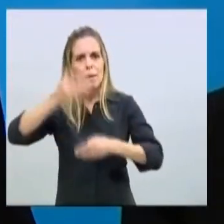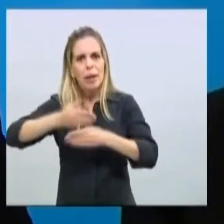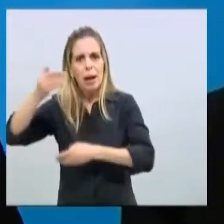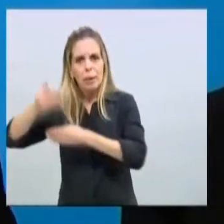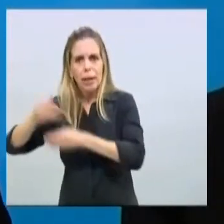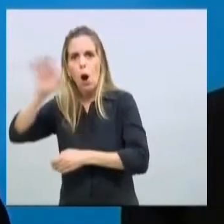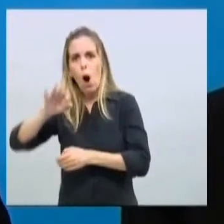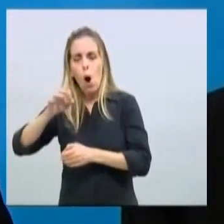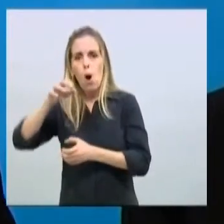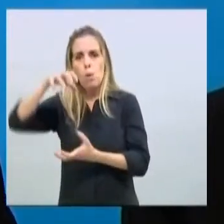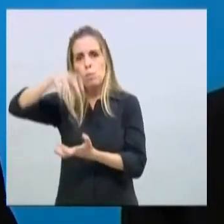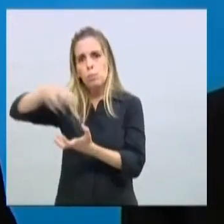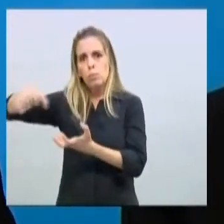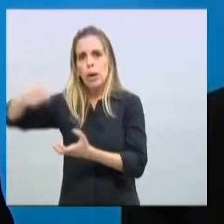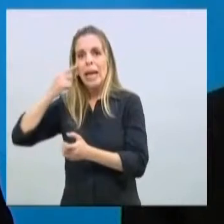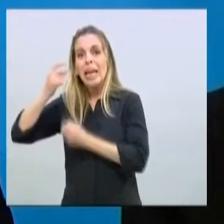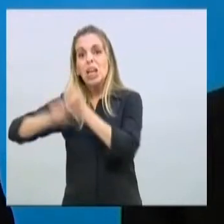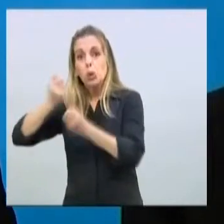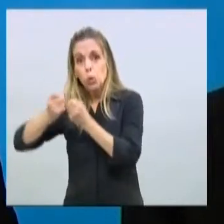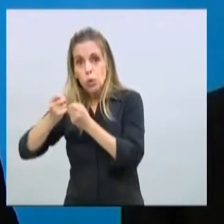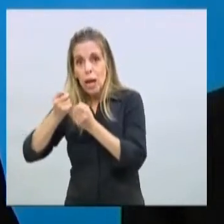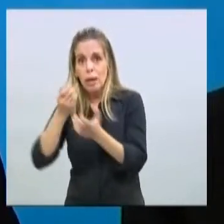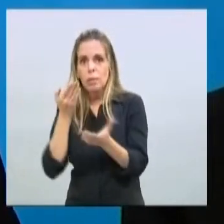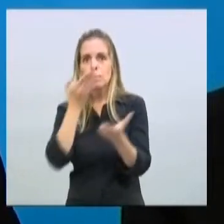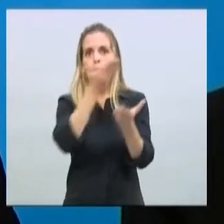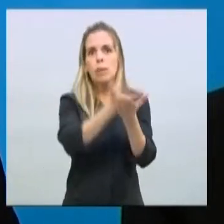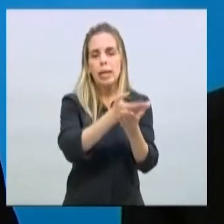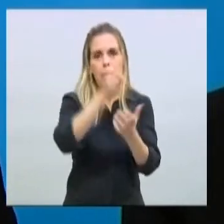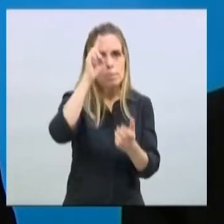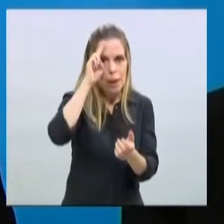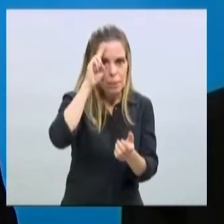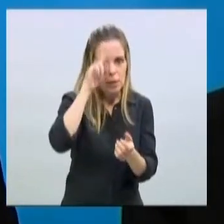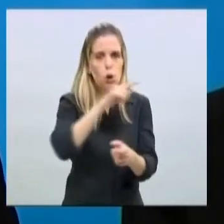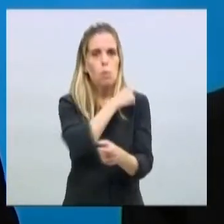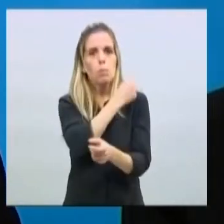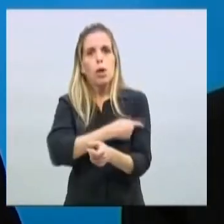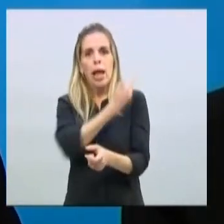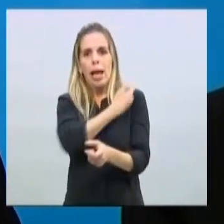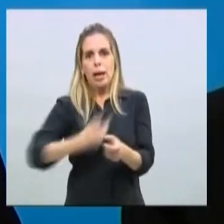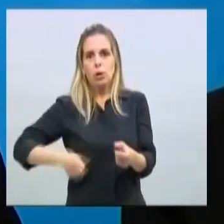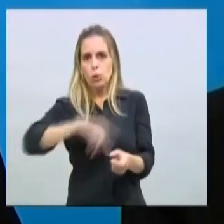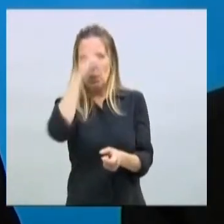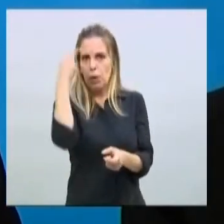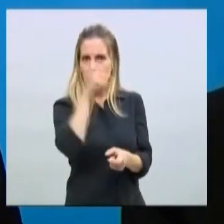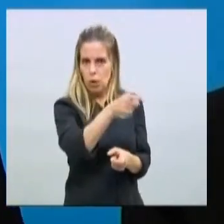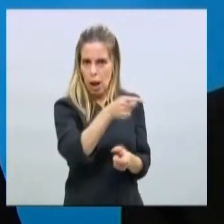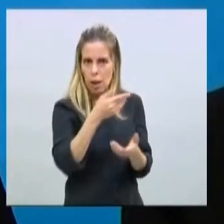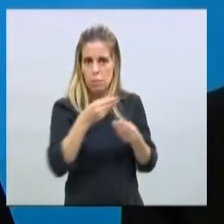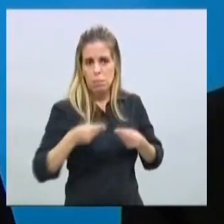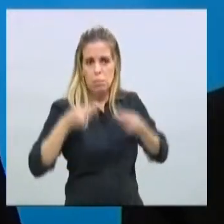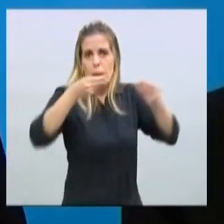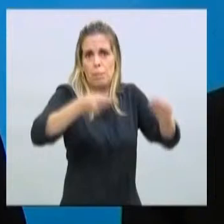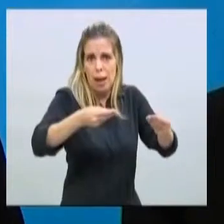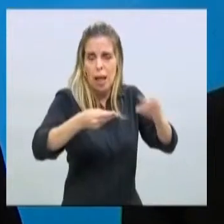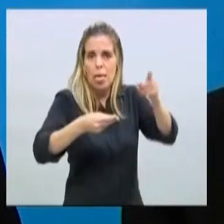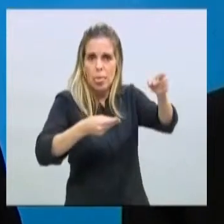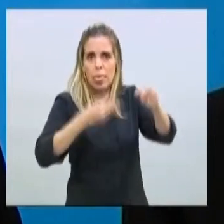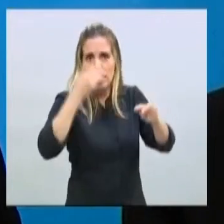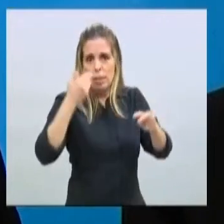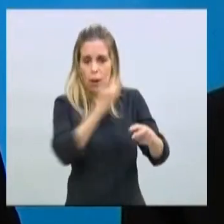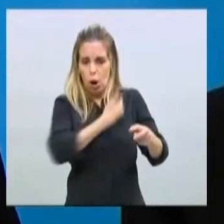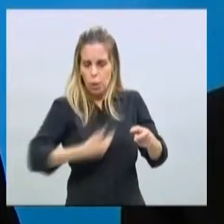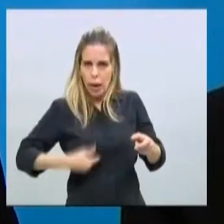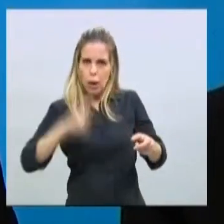pedirle autorización al Poder Ejecutivo Nacional y el Poder Ejecutivo Nacional analizará si se dan